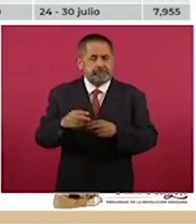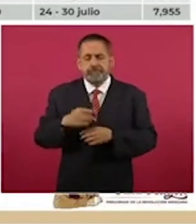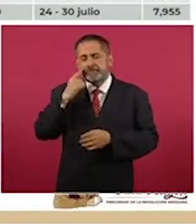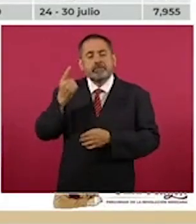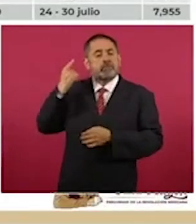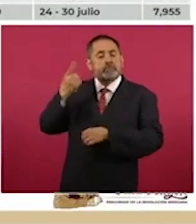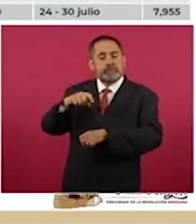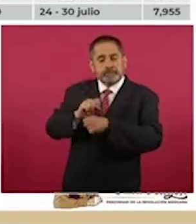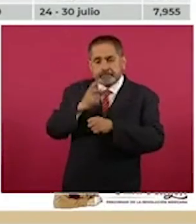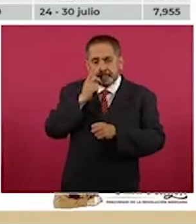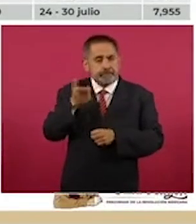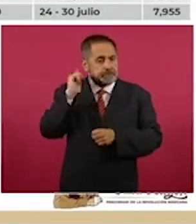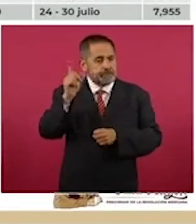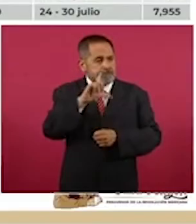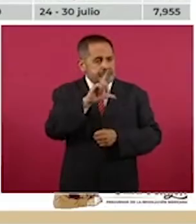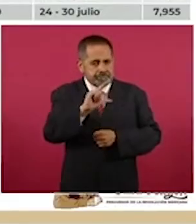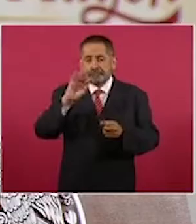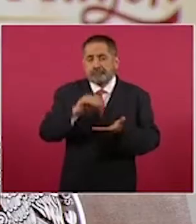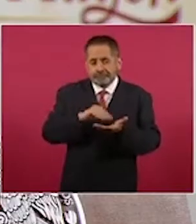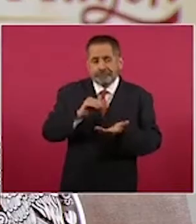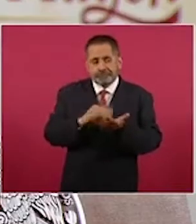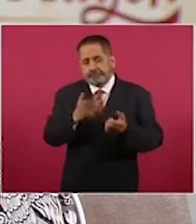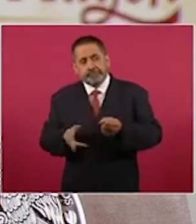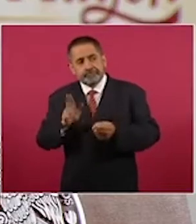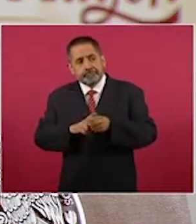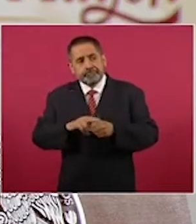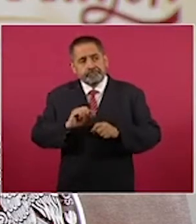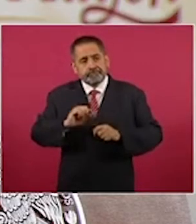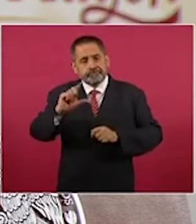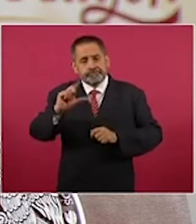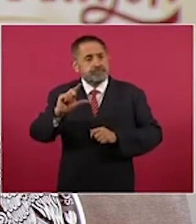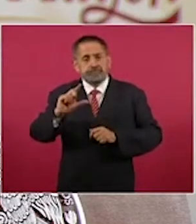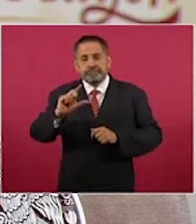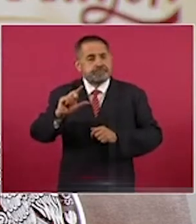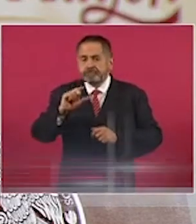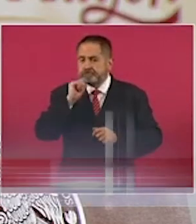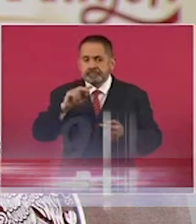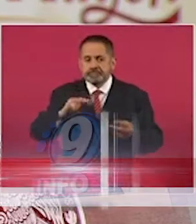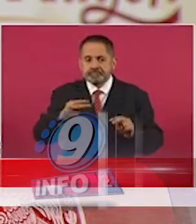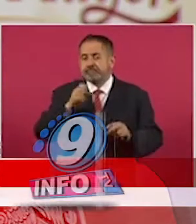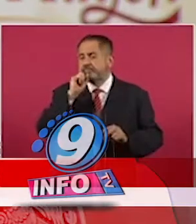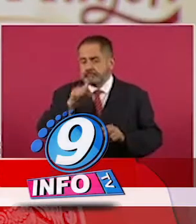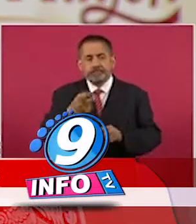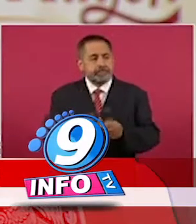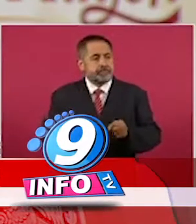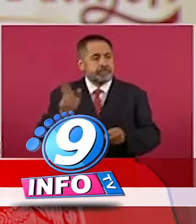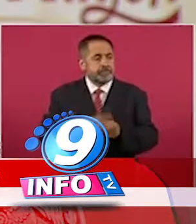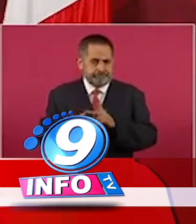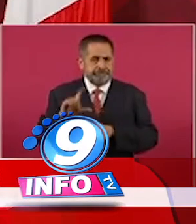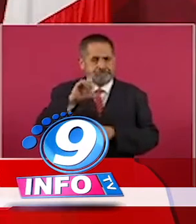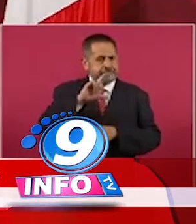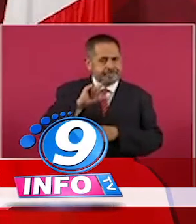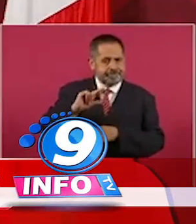inicio de la semana epidemiológica número 36 continuó el descenso de casos de kobe 19 con promedio de 915 por